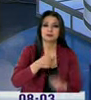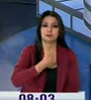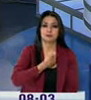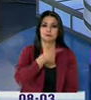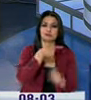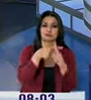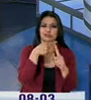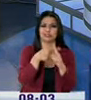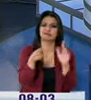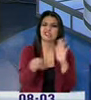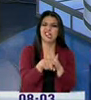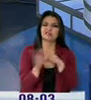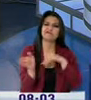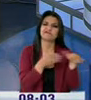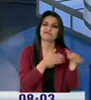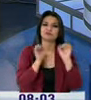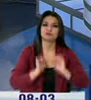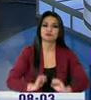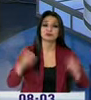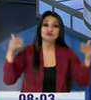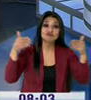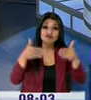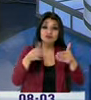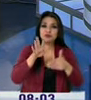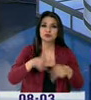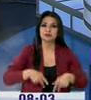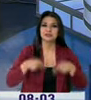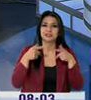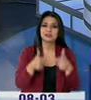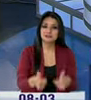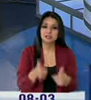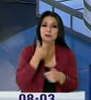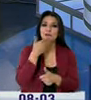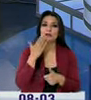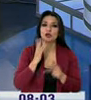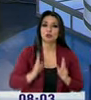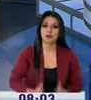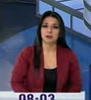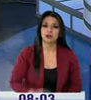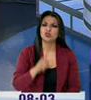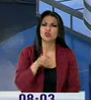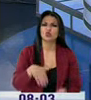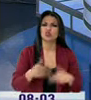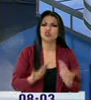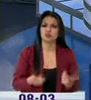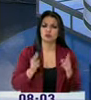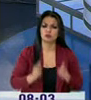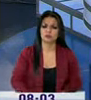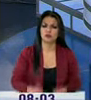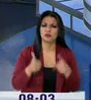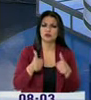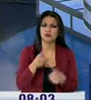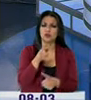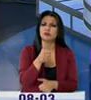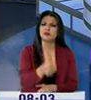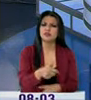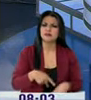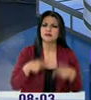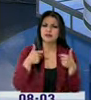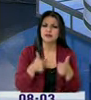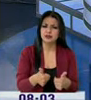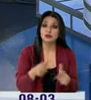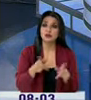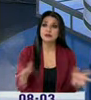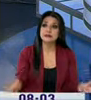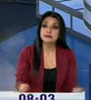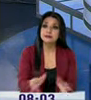dejar al lado toda la mala onda y centrarnos en ser mejores seres humanos. ¿Y usted cómo puede ser el mejor ser humano? Presentando cosas